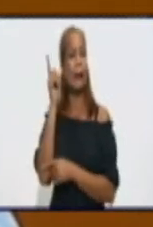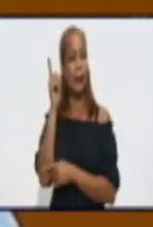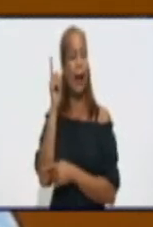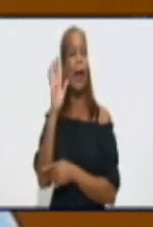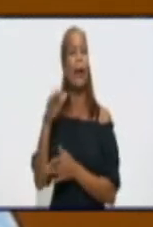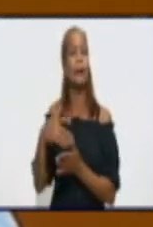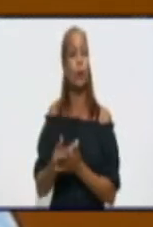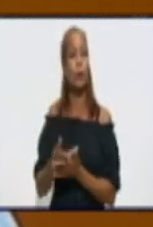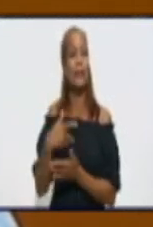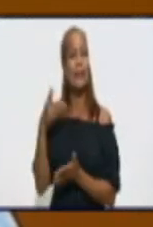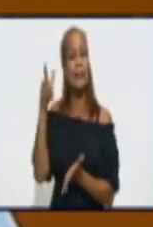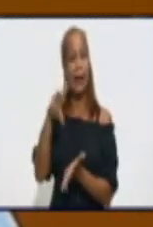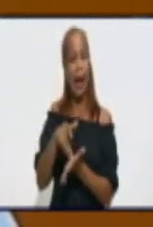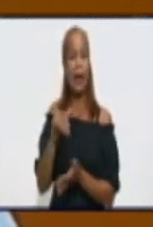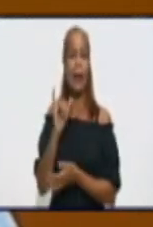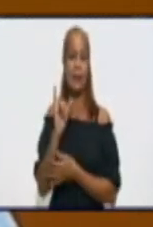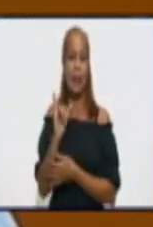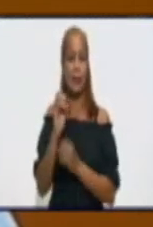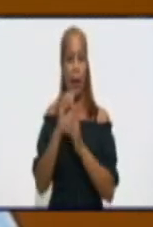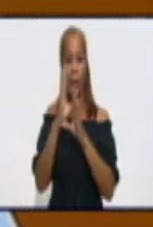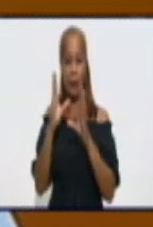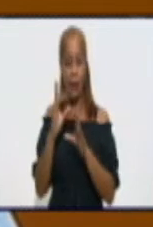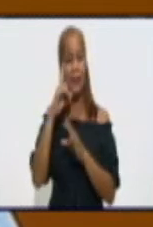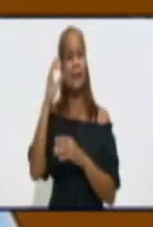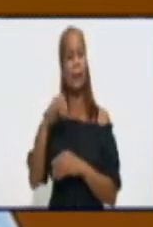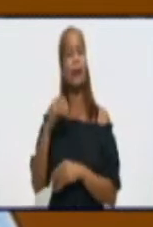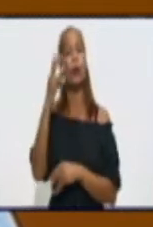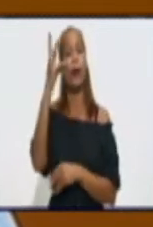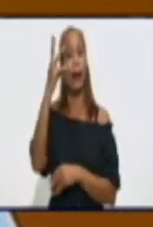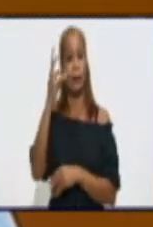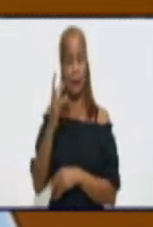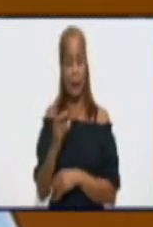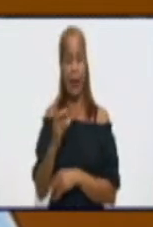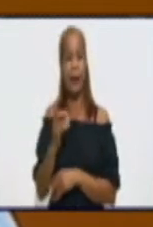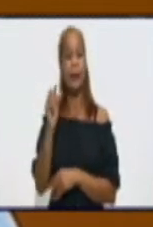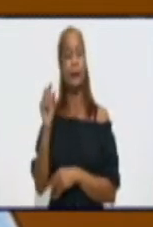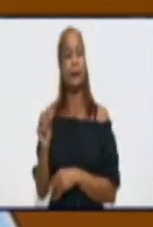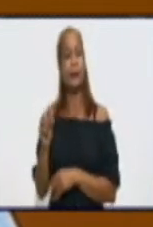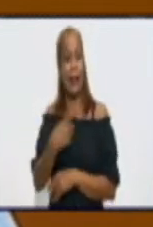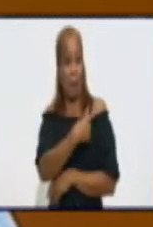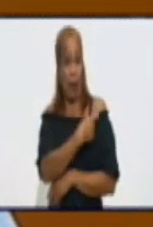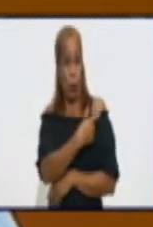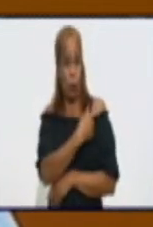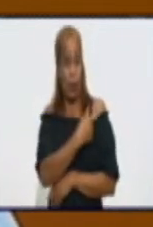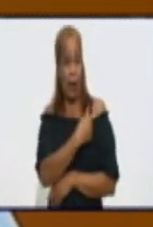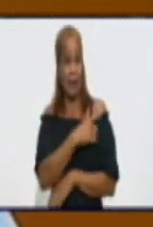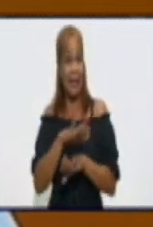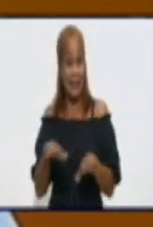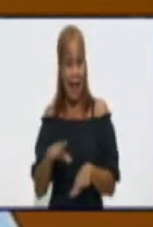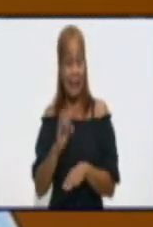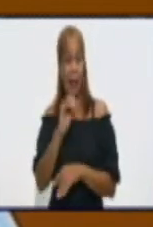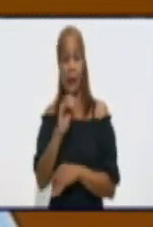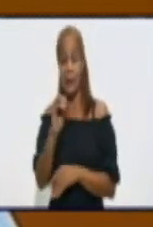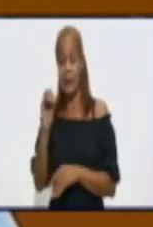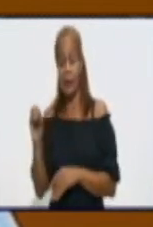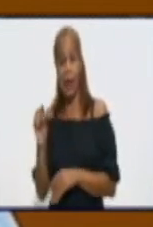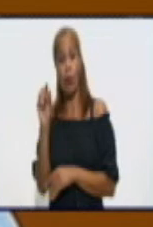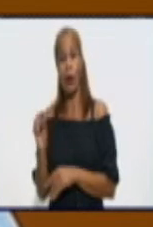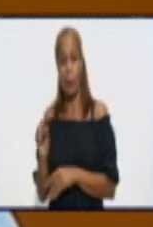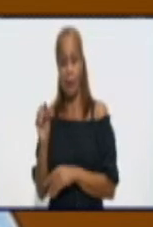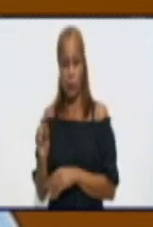la distribución de las dosis que se iban a aplicar a los sujetos que estaban citados por la dirección de